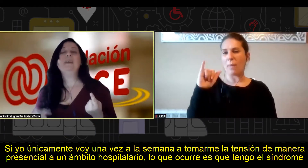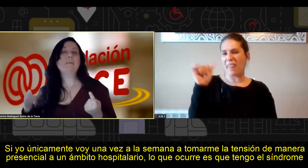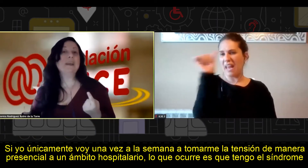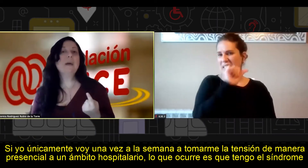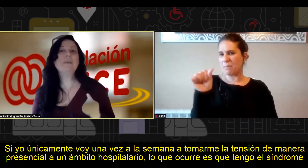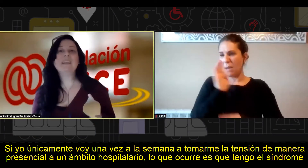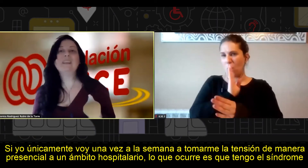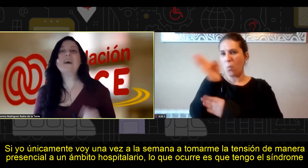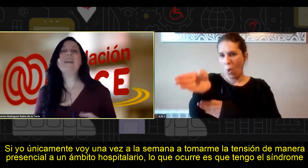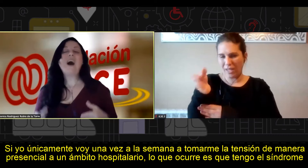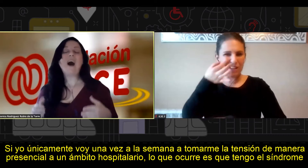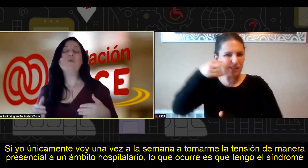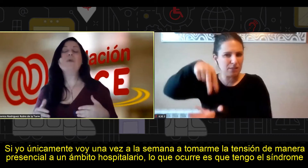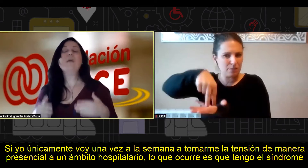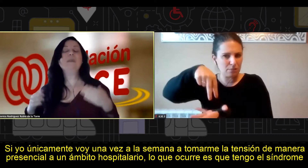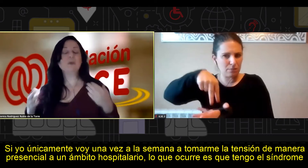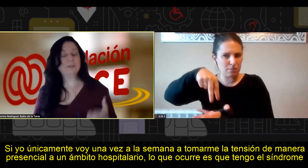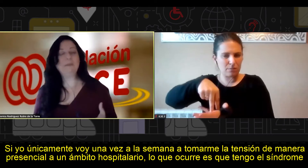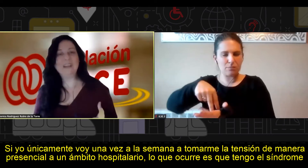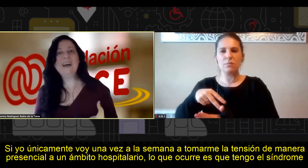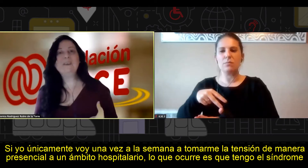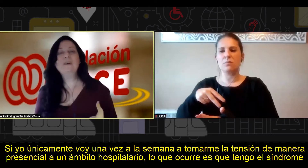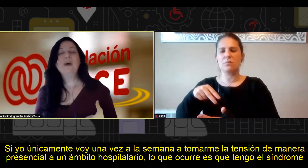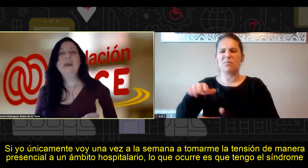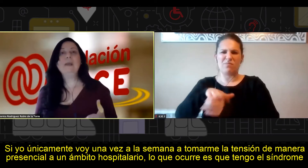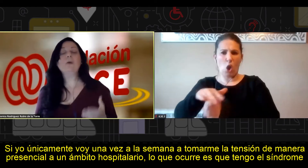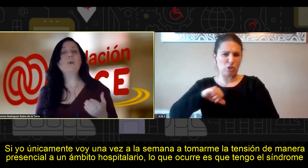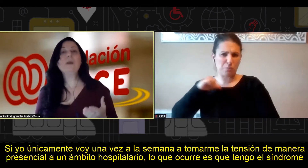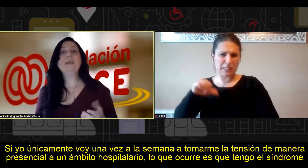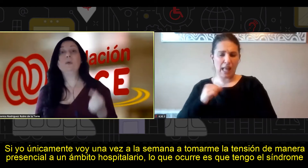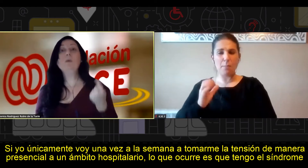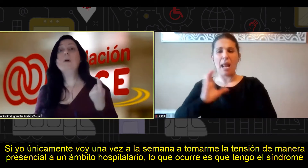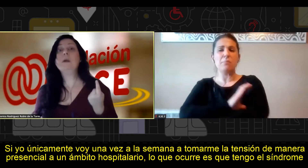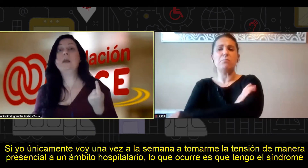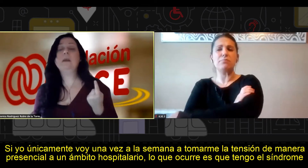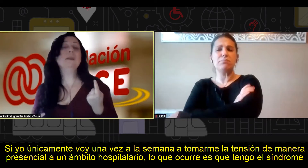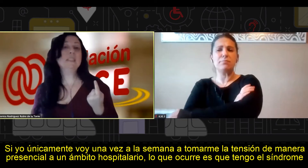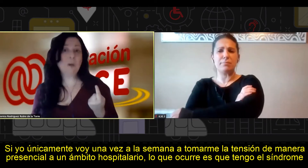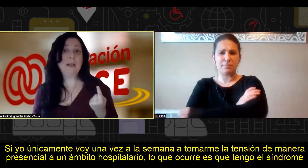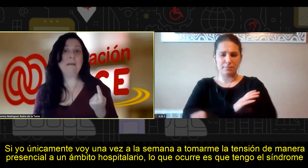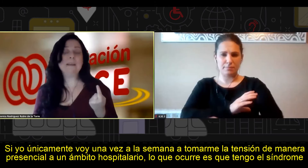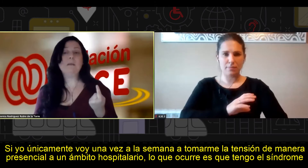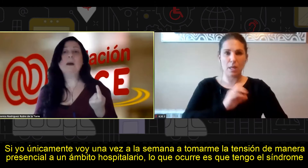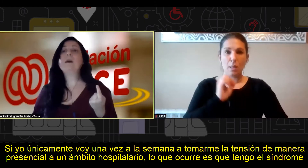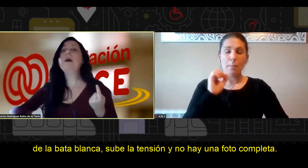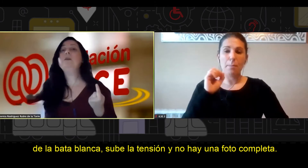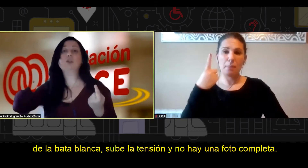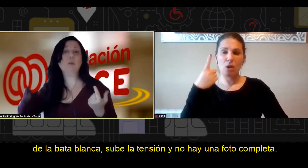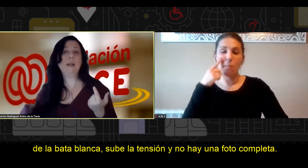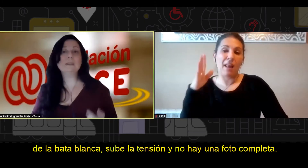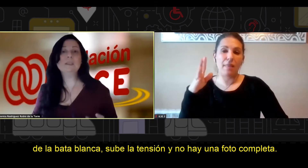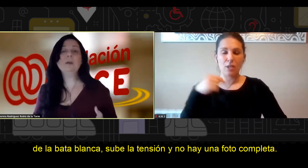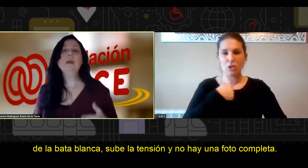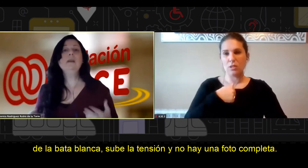de manera presencial a un ámbito hospitalario, lo que ocurre es, uno, que tengo el síndrome de la bata blanca, nos sube